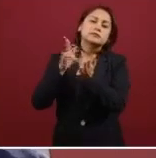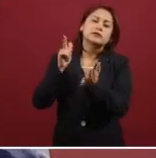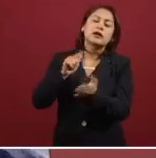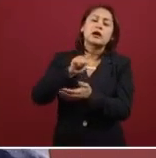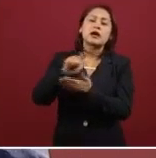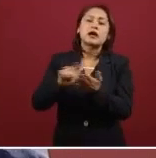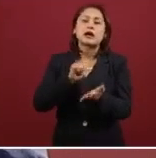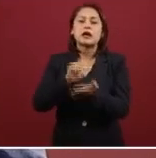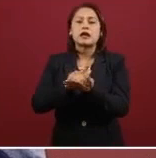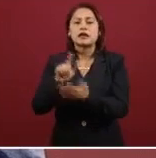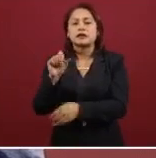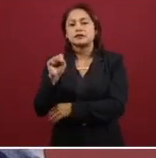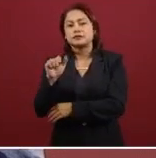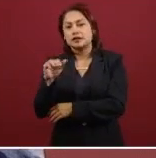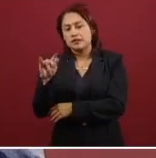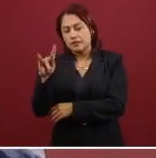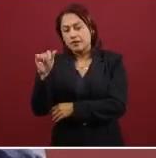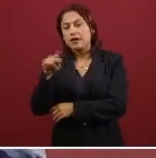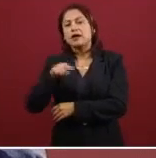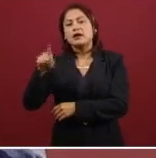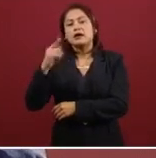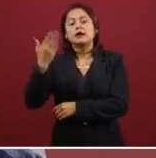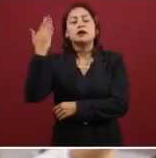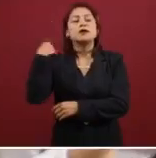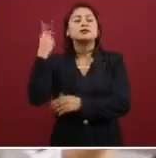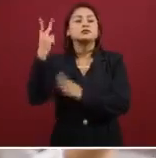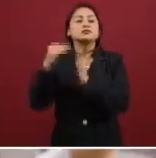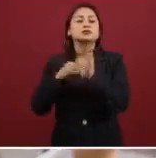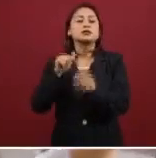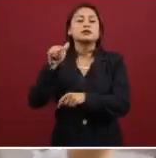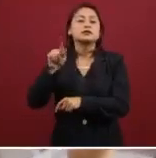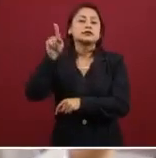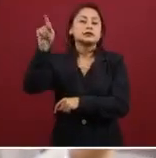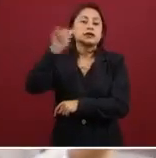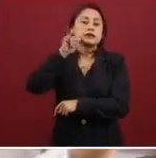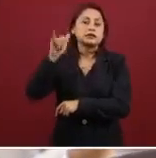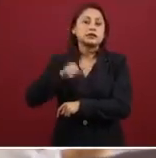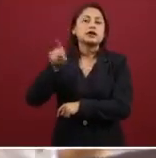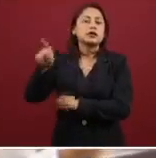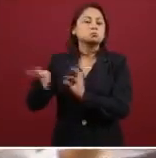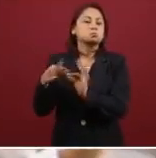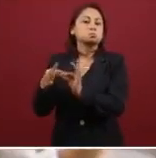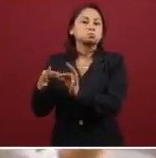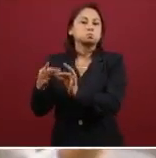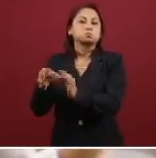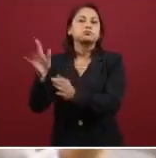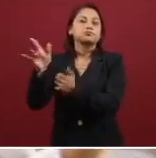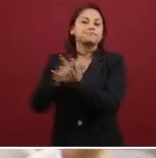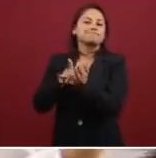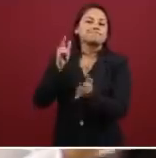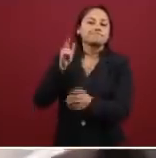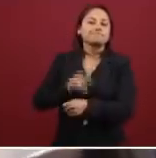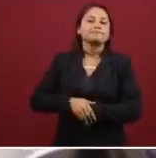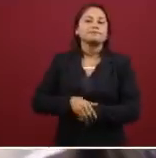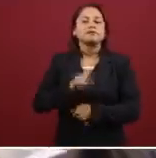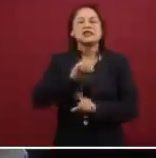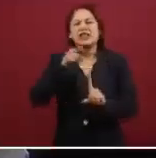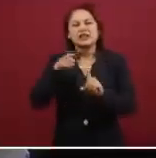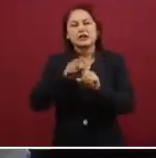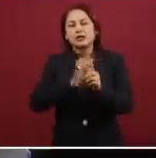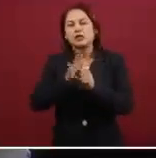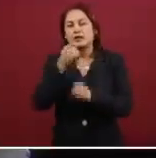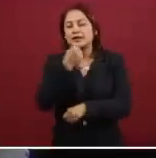que se aprobó en marzo de 2017 en Italia y que ha sido muy efectiva. Esta contempla, entre otras cosas, que los menores migrantes no